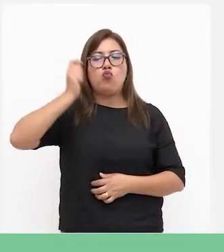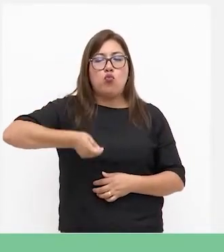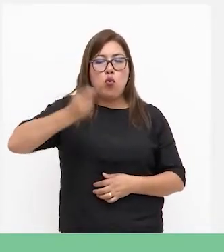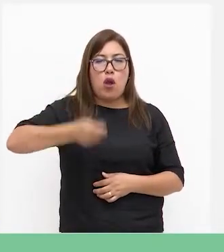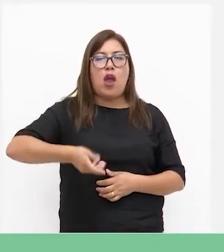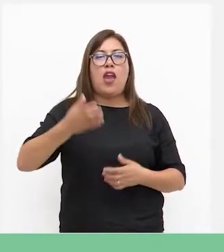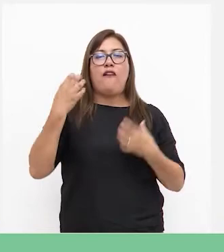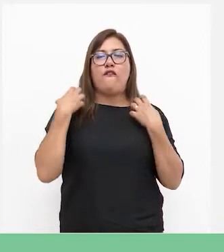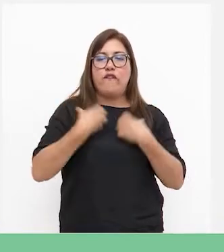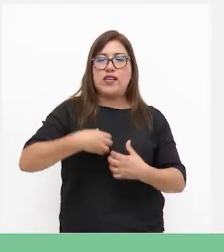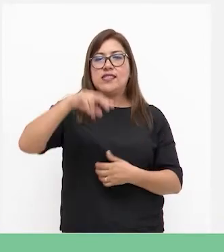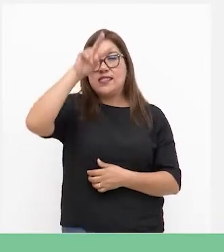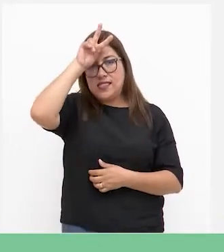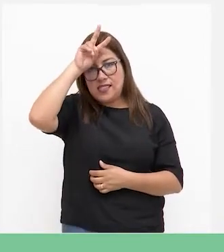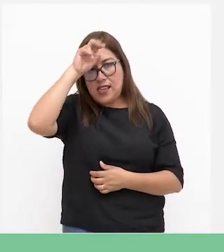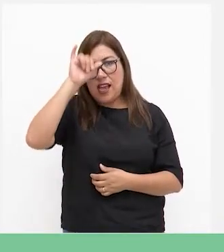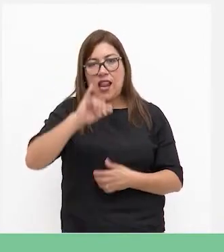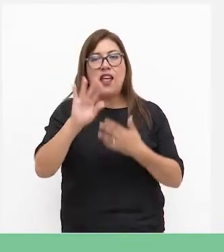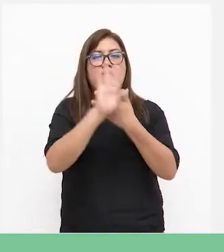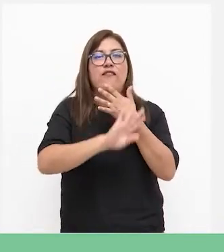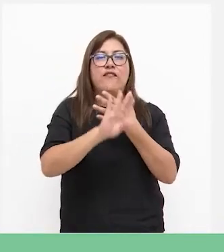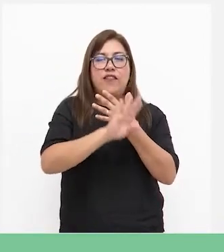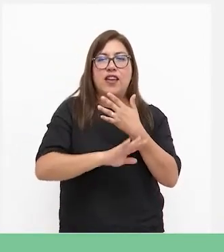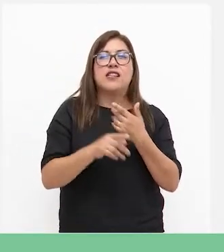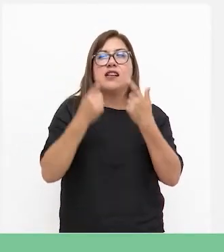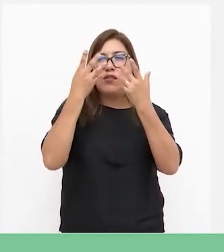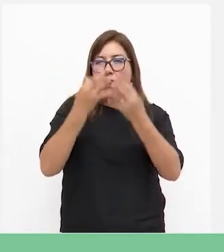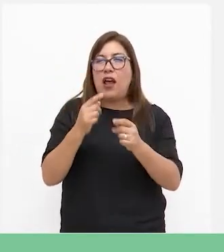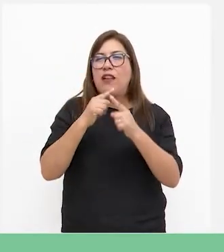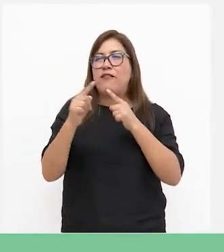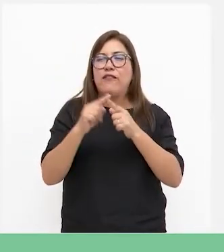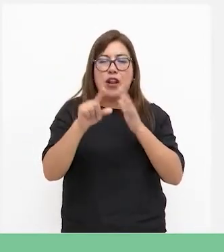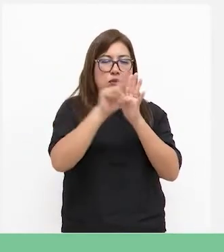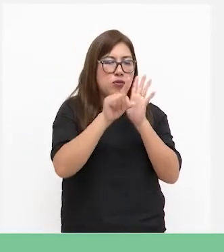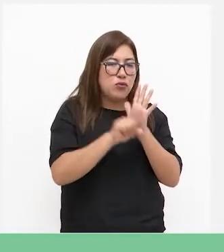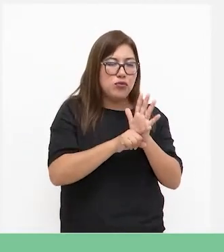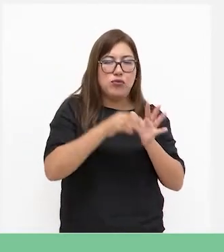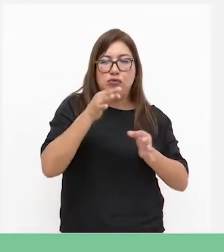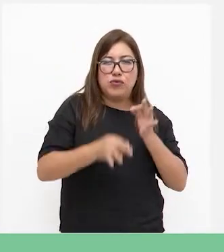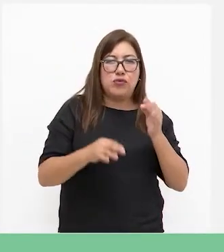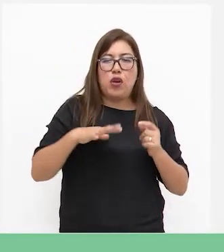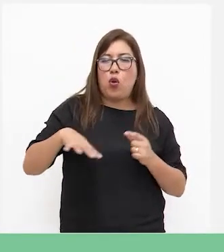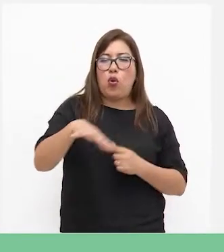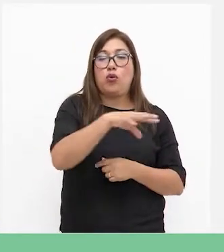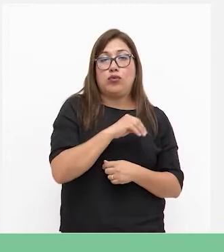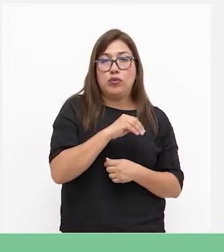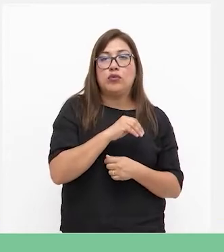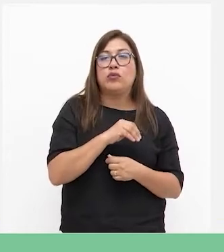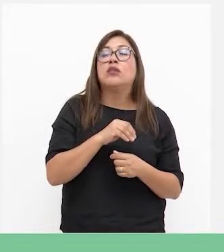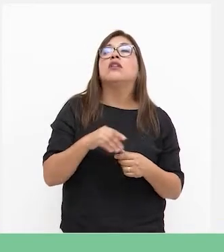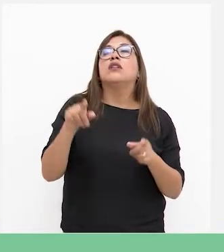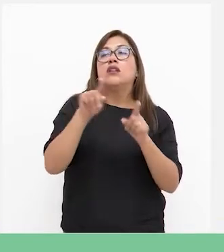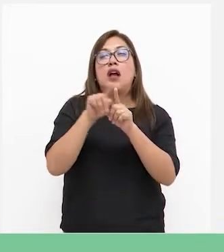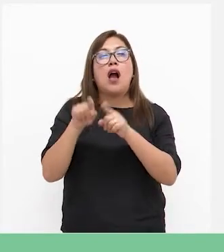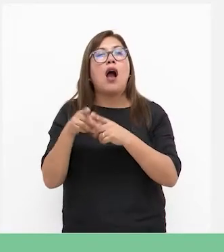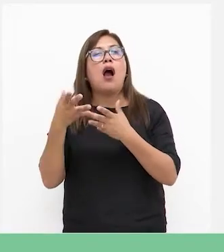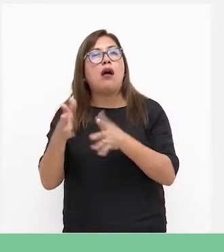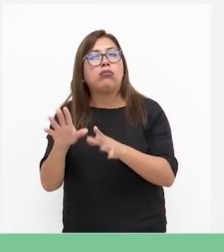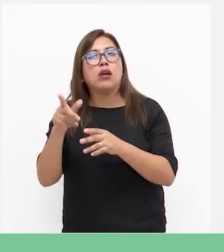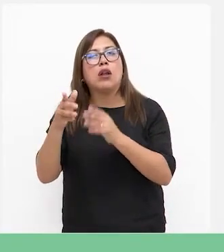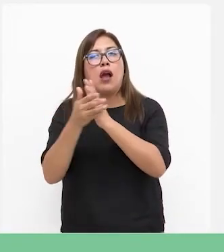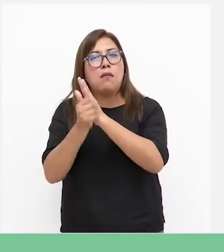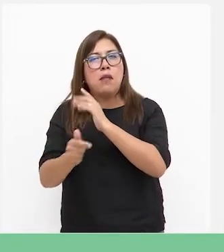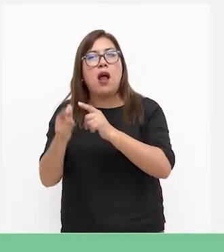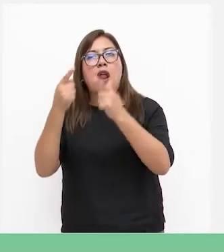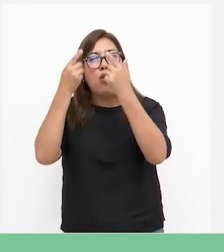fiscales, defensa jurídica, notarios y operadores de justicia en general, respecto del reconocimiento de la capacidad